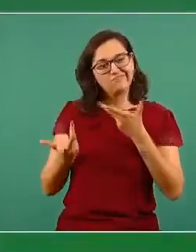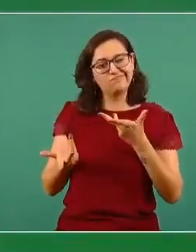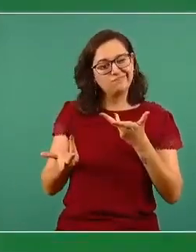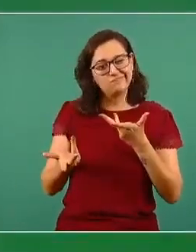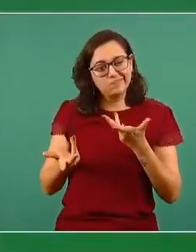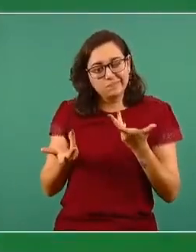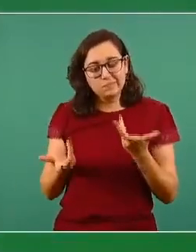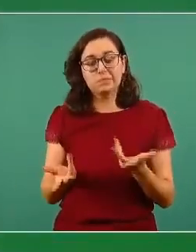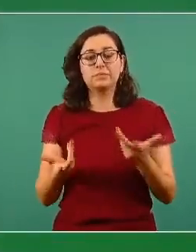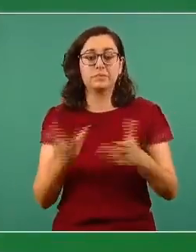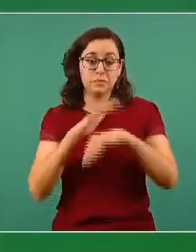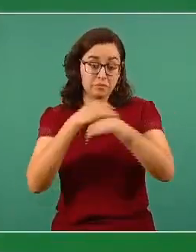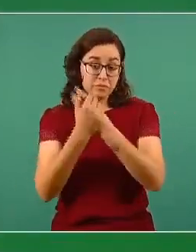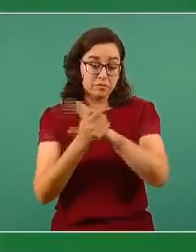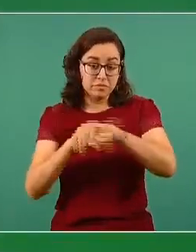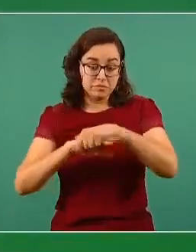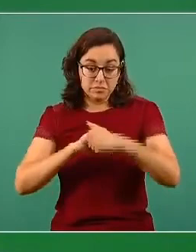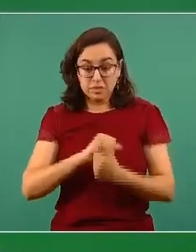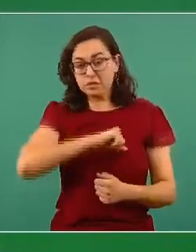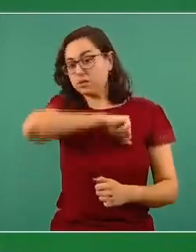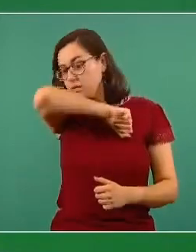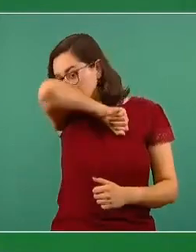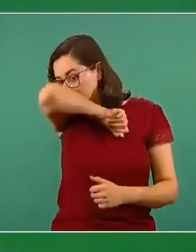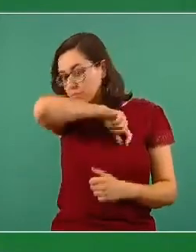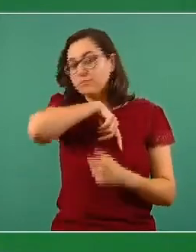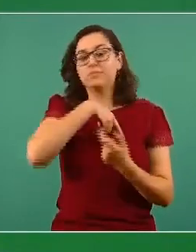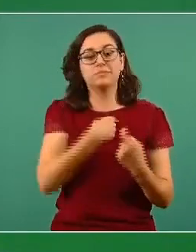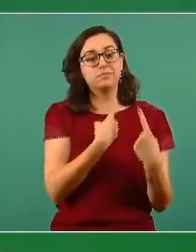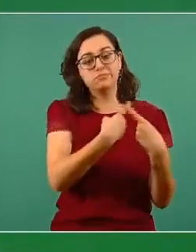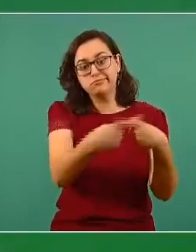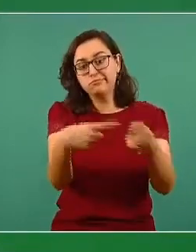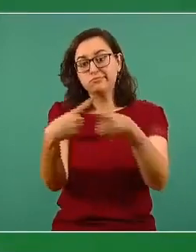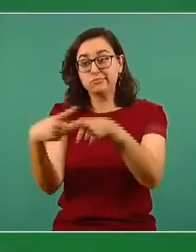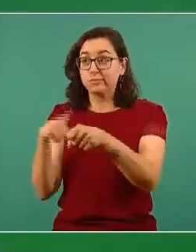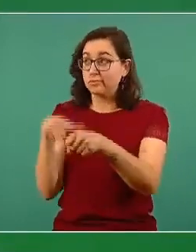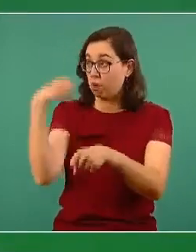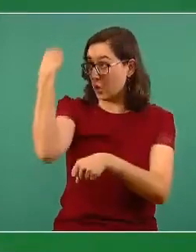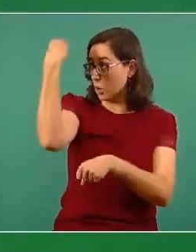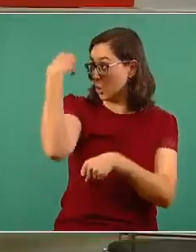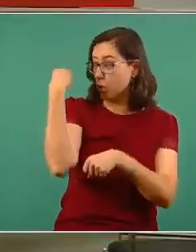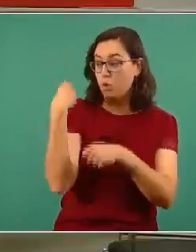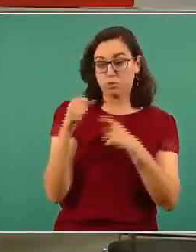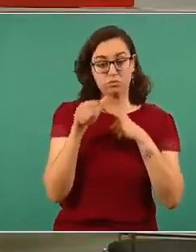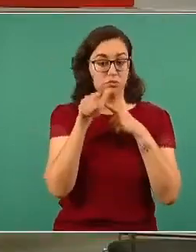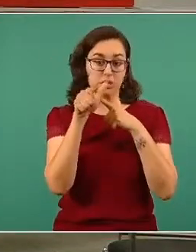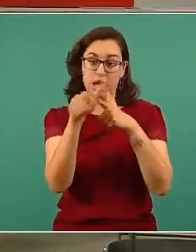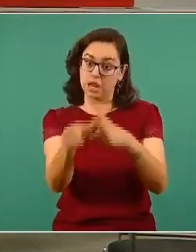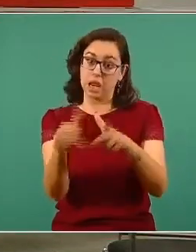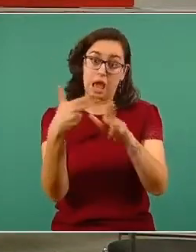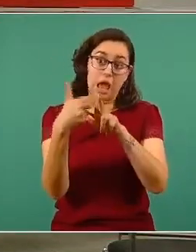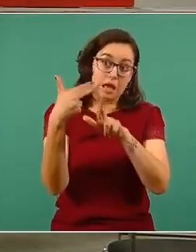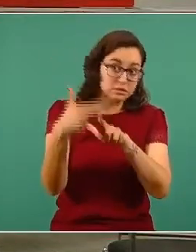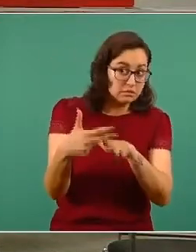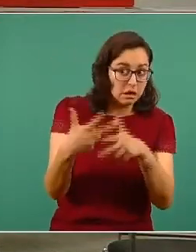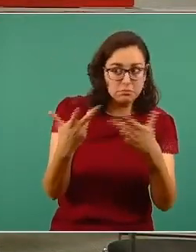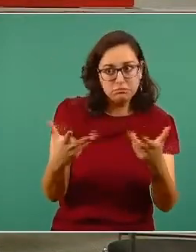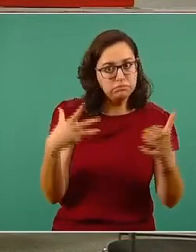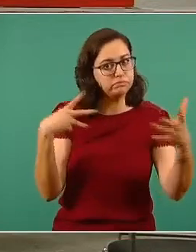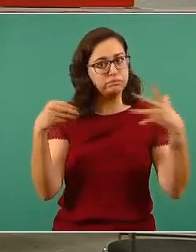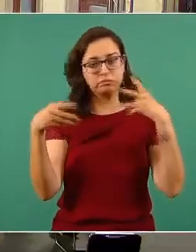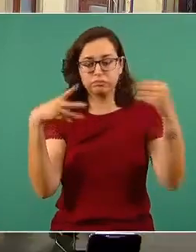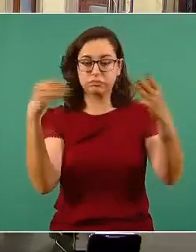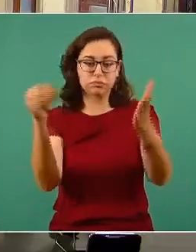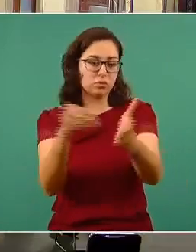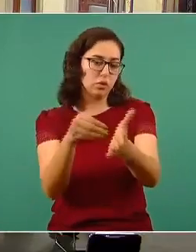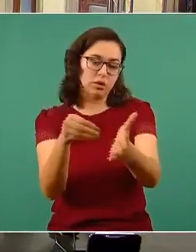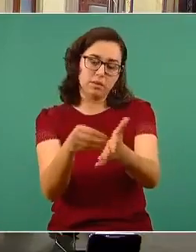etiqueta, etcétera, etcétera, etcétera. Y seguiremos con el semáforo mientras exista todavía actividad epidémica en cualquier parte del país. Mi